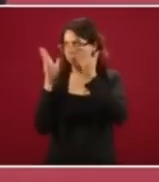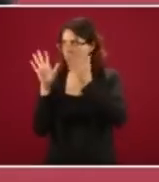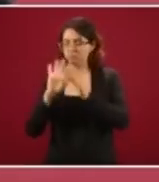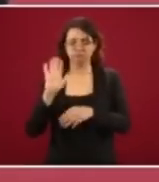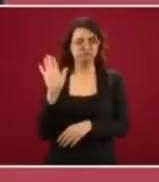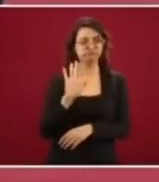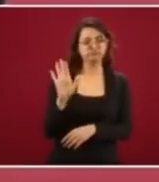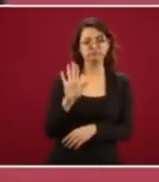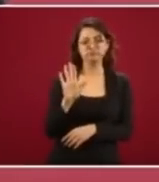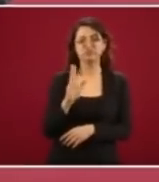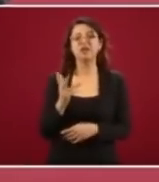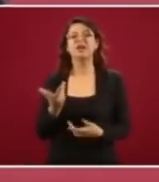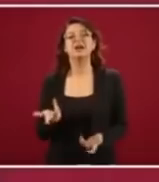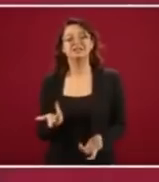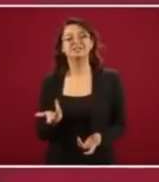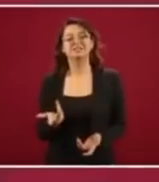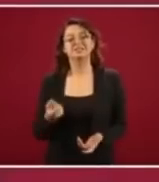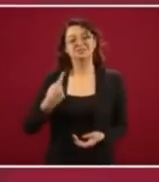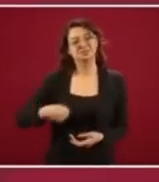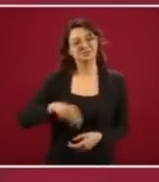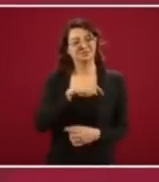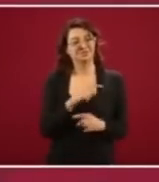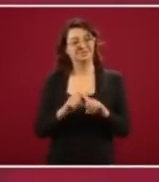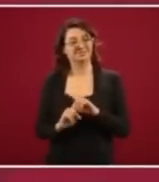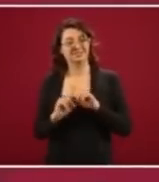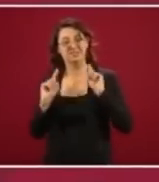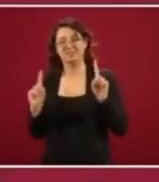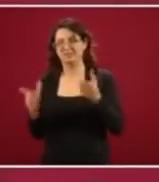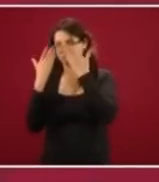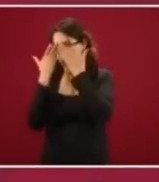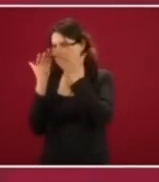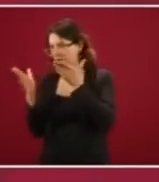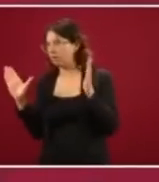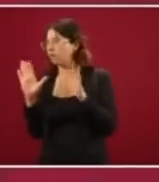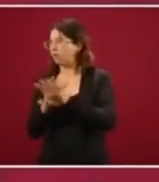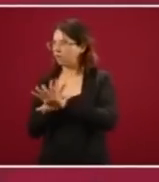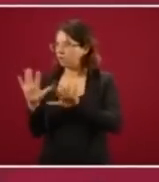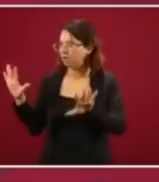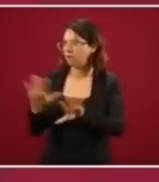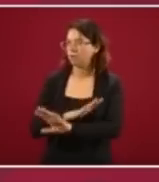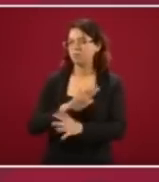y nosotros queremos cambiar de verdad,